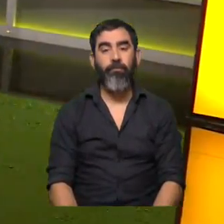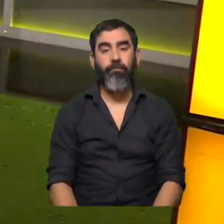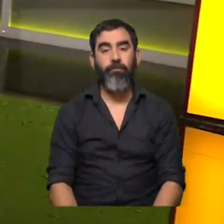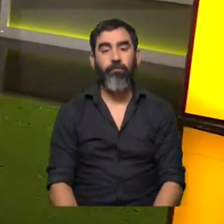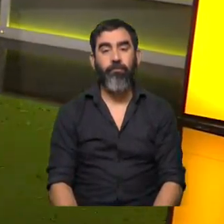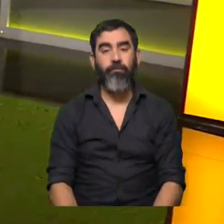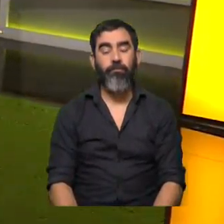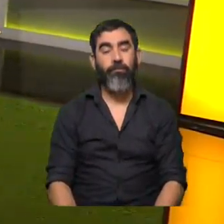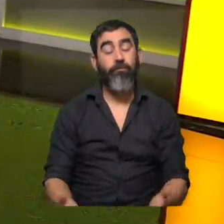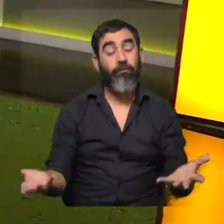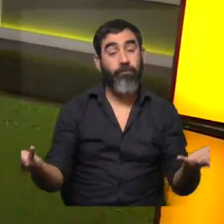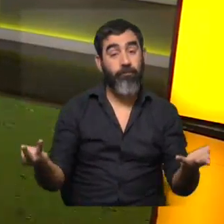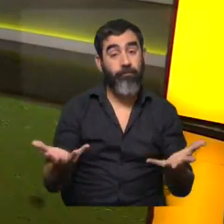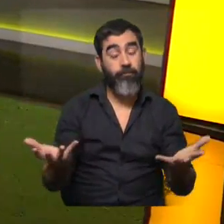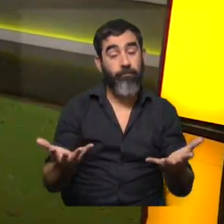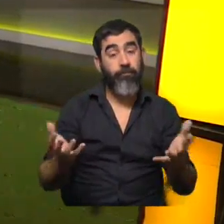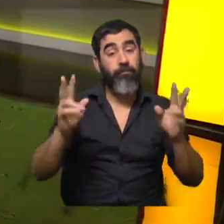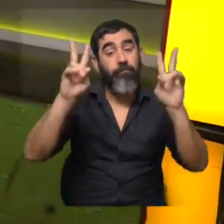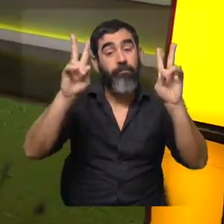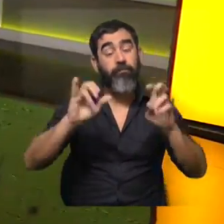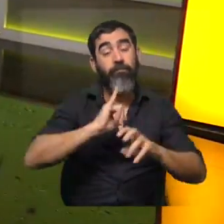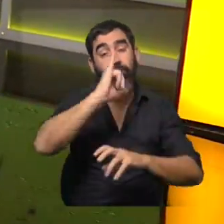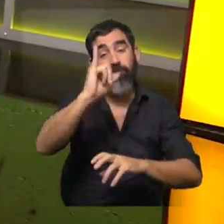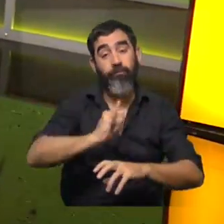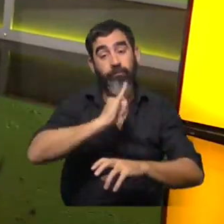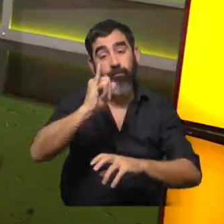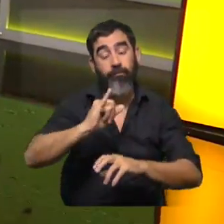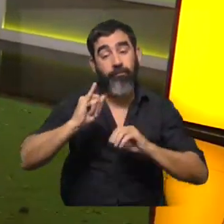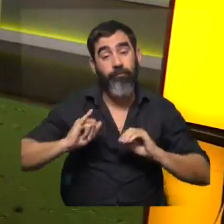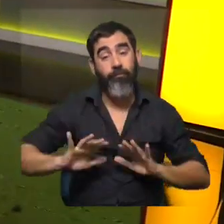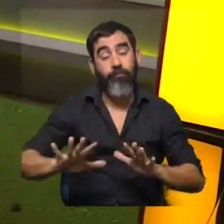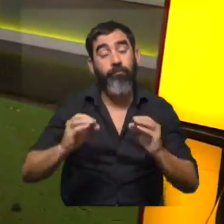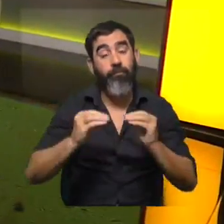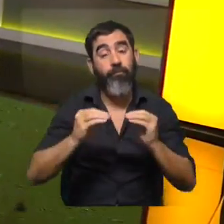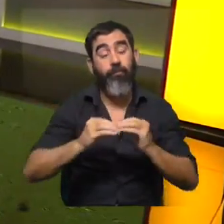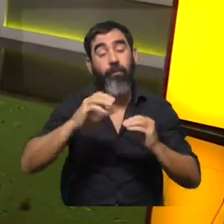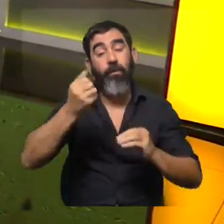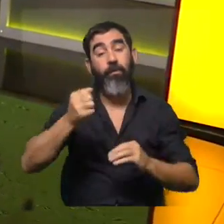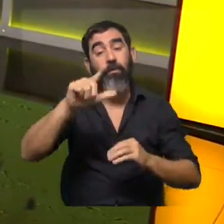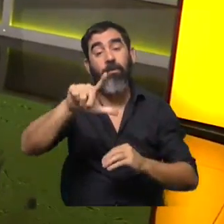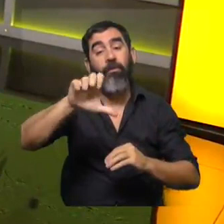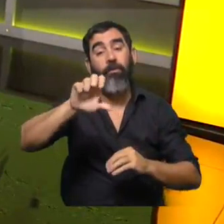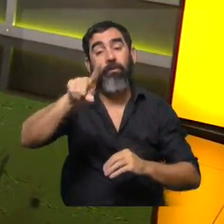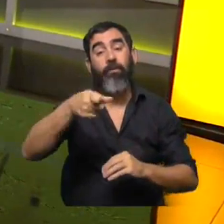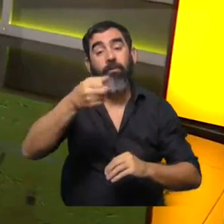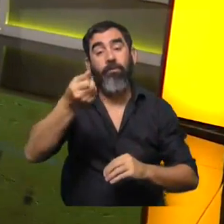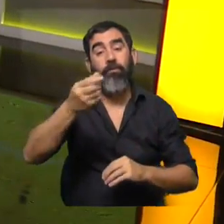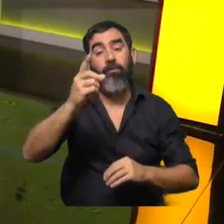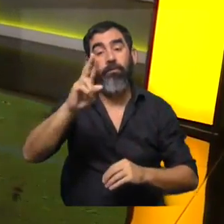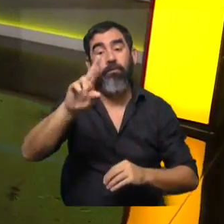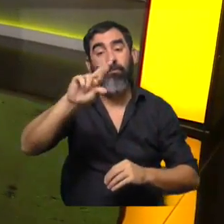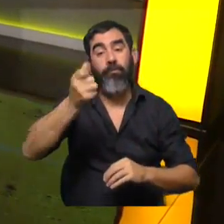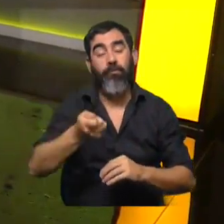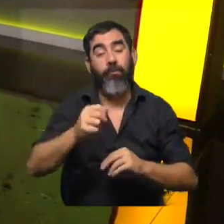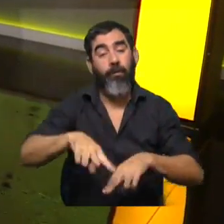Y ahora vamos a adentrarnos en un informe que preparó Alexandra Perrone y que da cuenta de una investigación